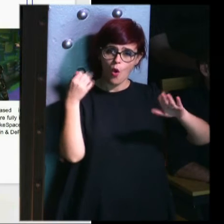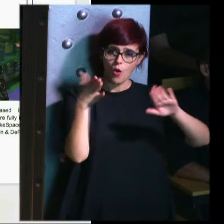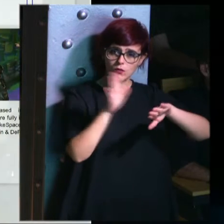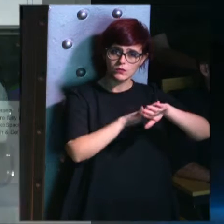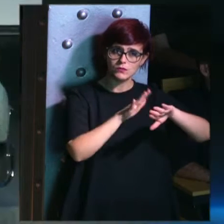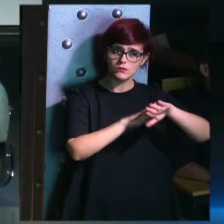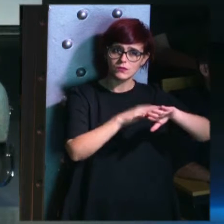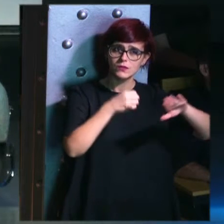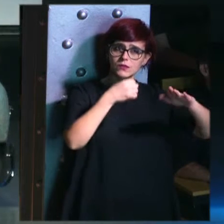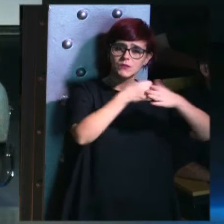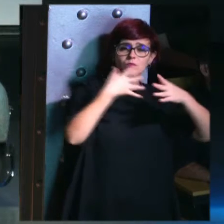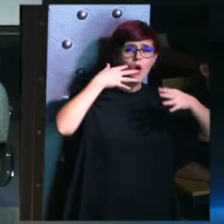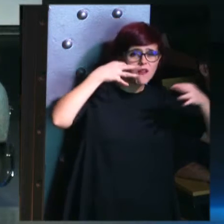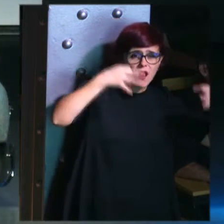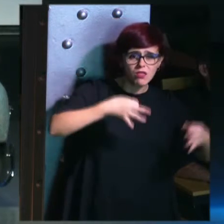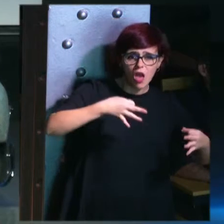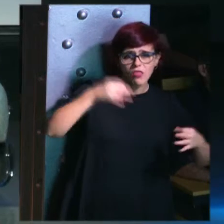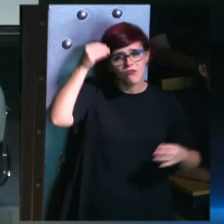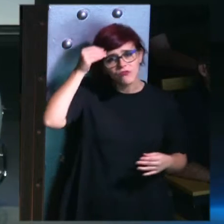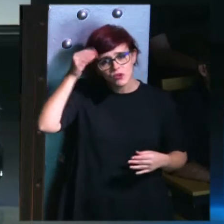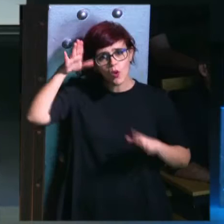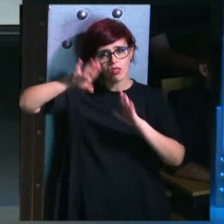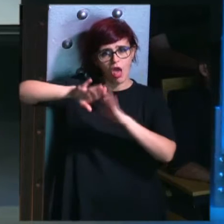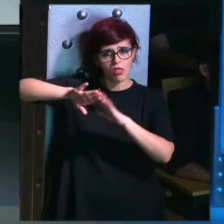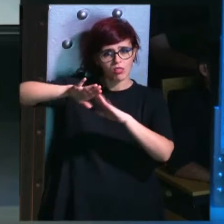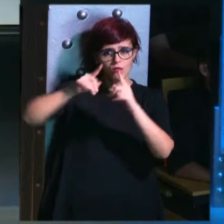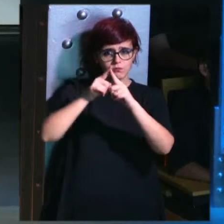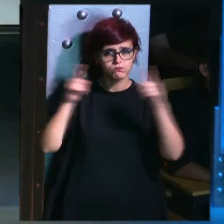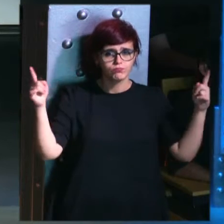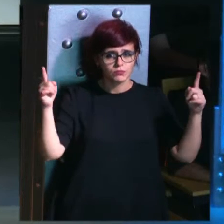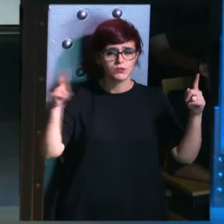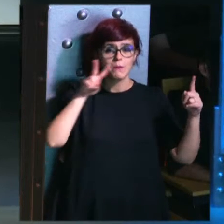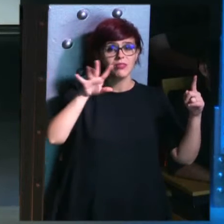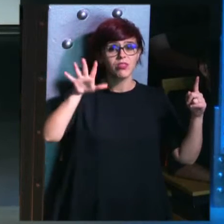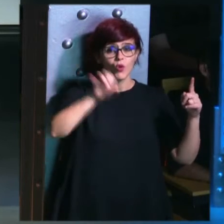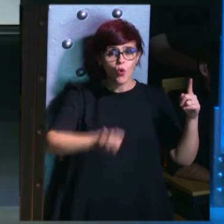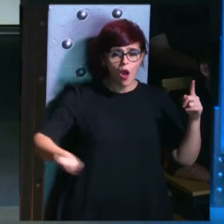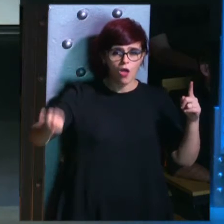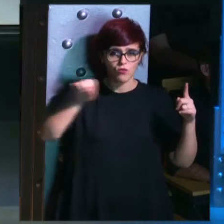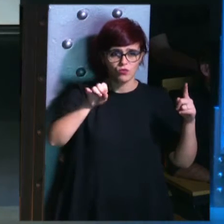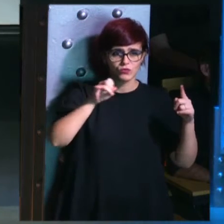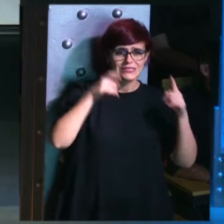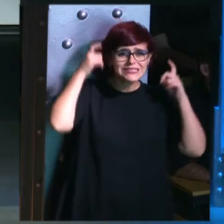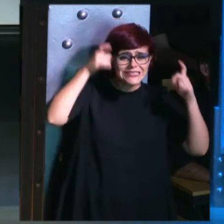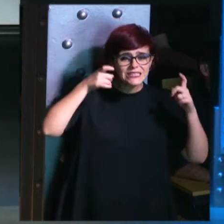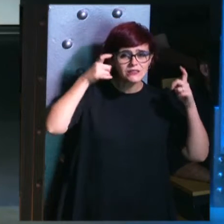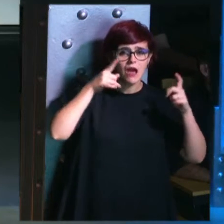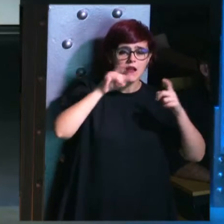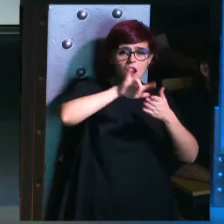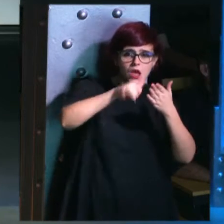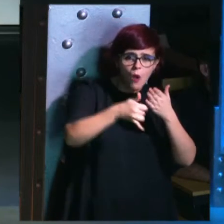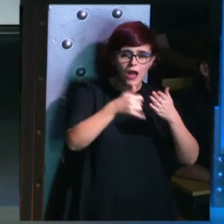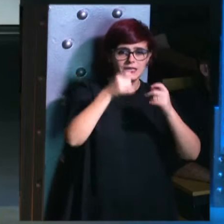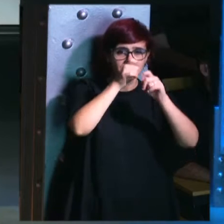la virtualidad completa, ¿no? Y nos hemos pasado 25 años creando interfaces, intentando incluso crear